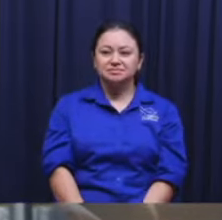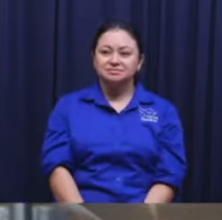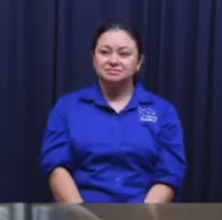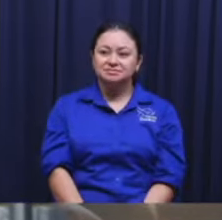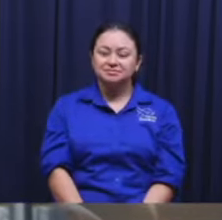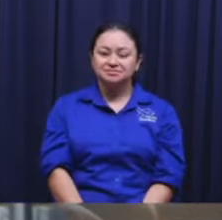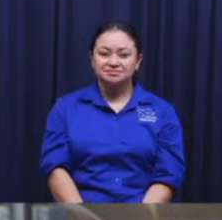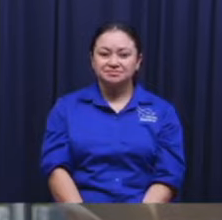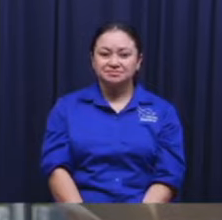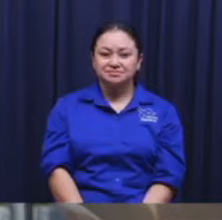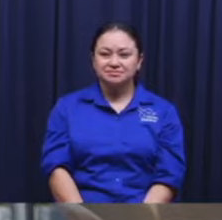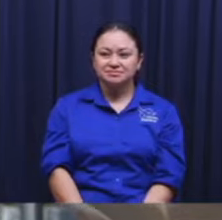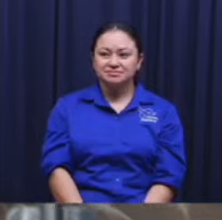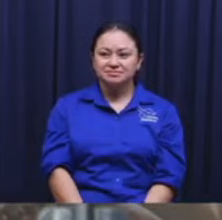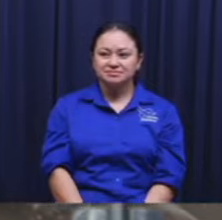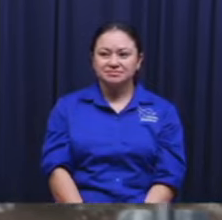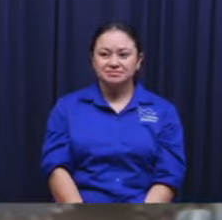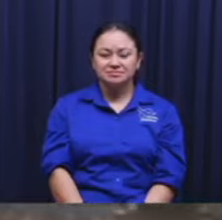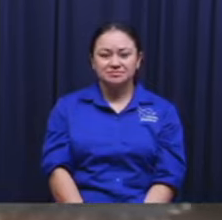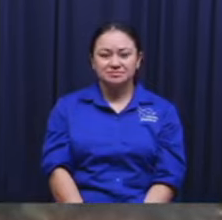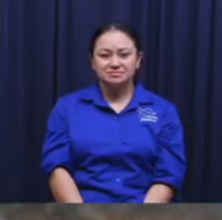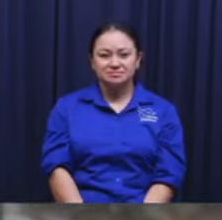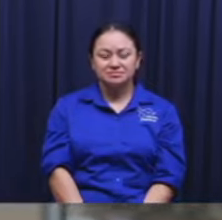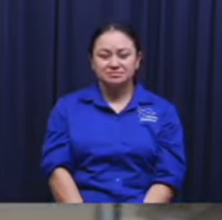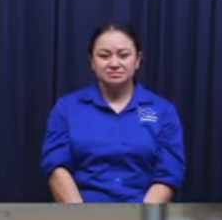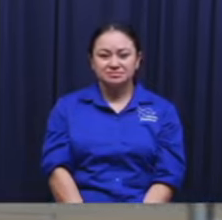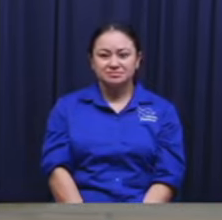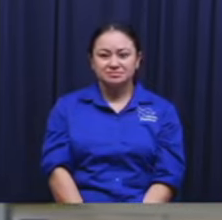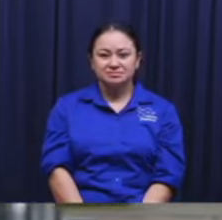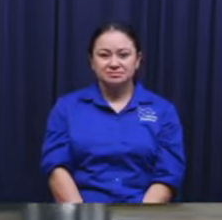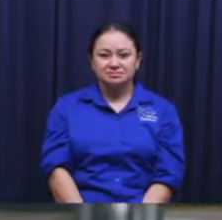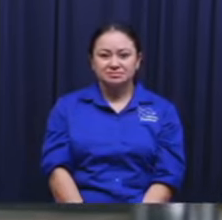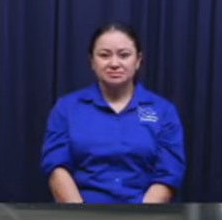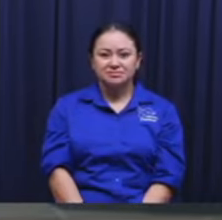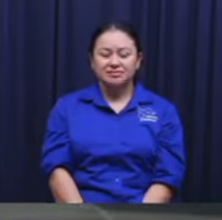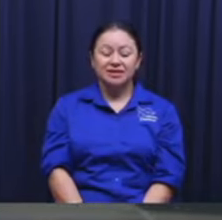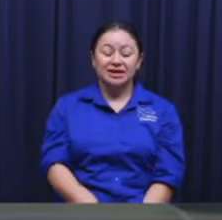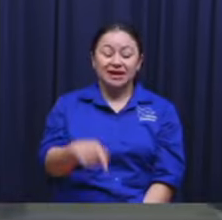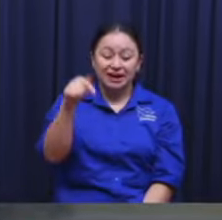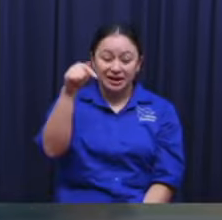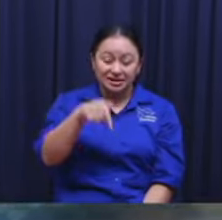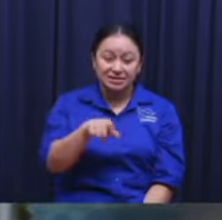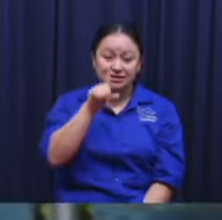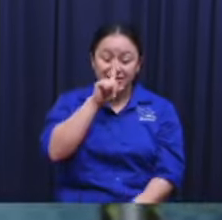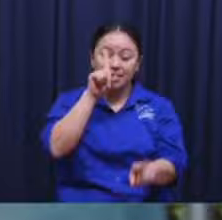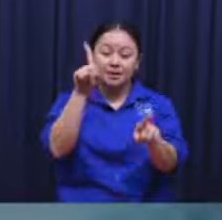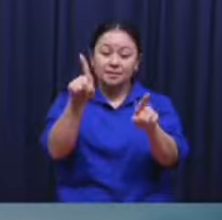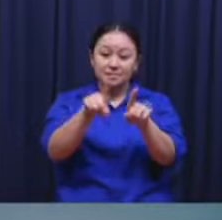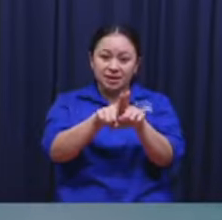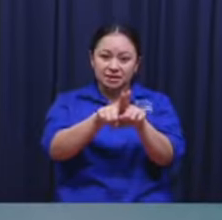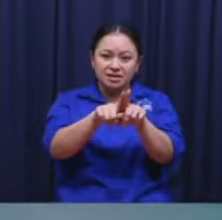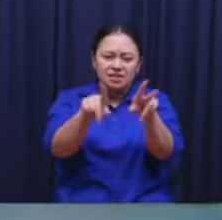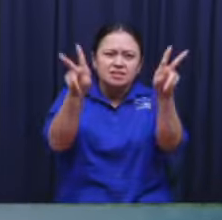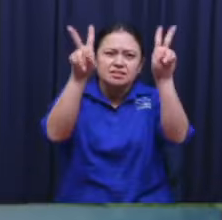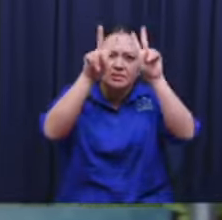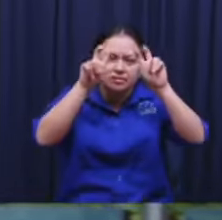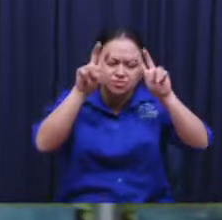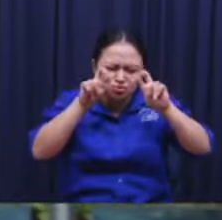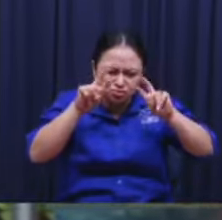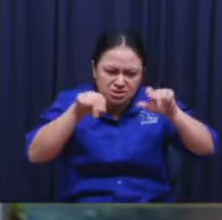Calma. Es que entonces aquí tiene que venir otro discernimiento. Mire, pues, ah, esto es, mire, mire,